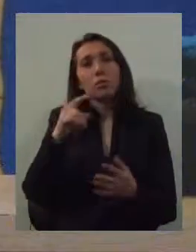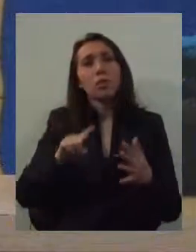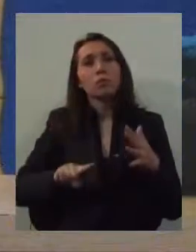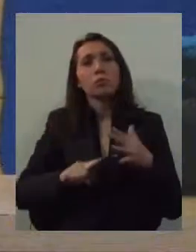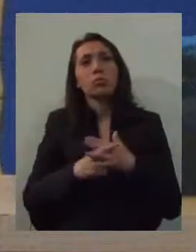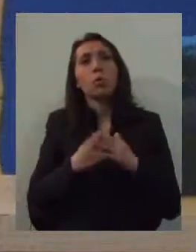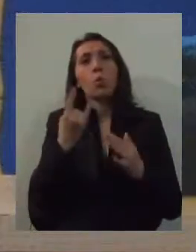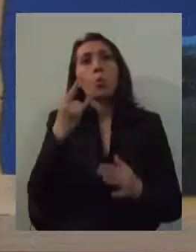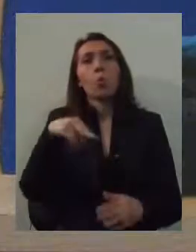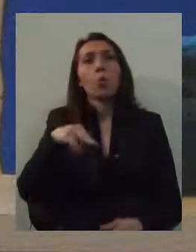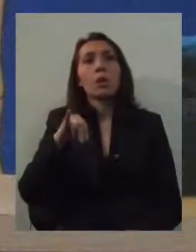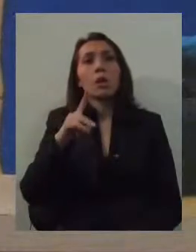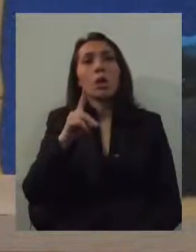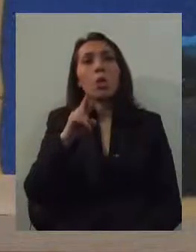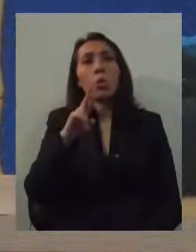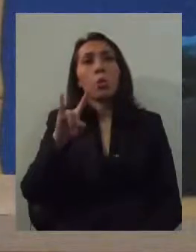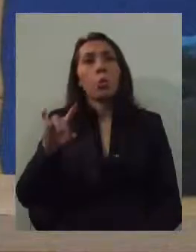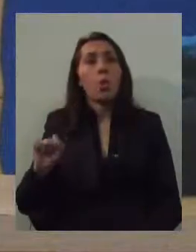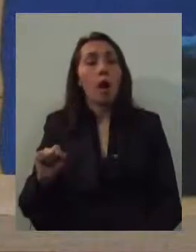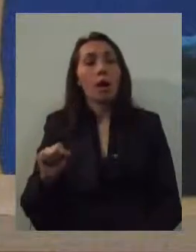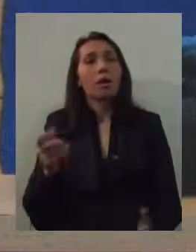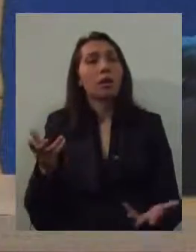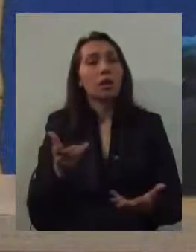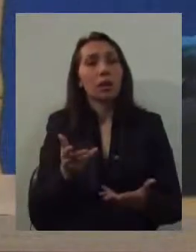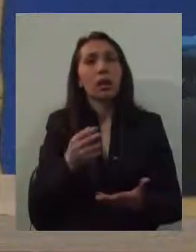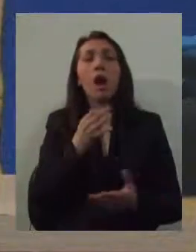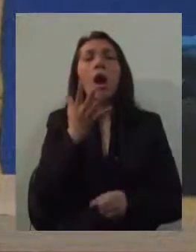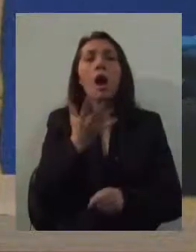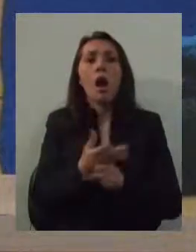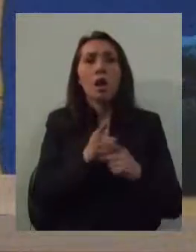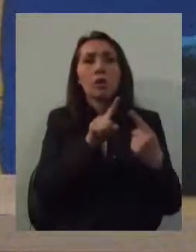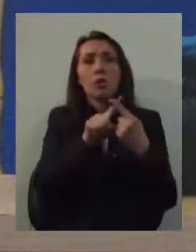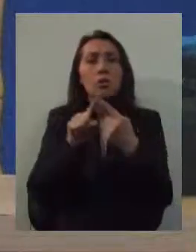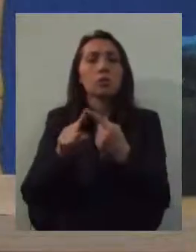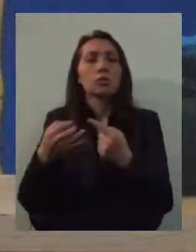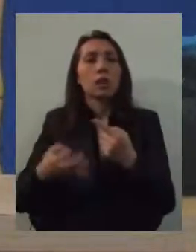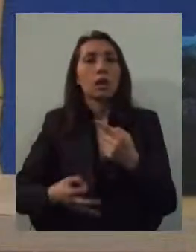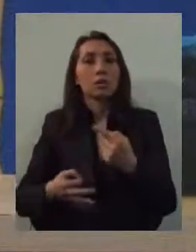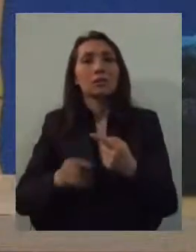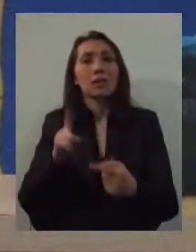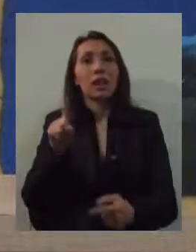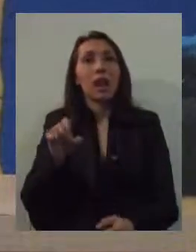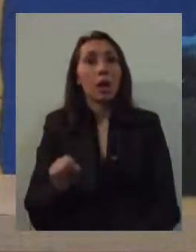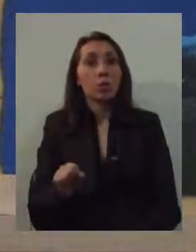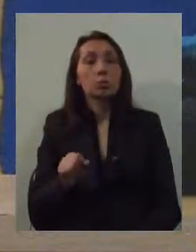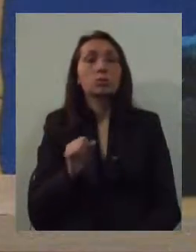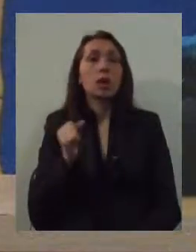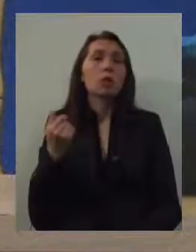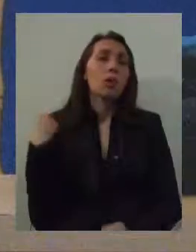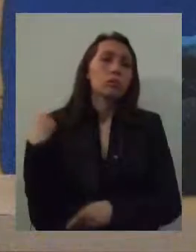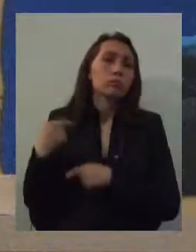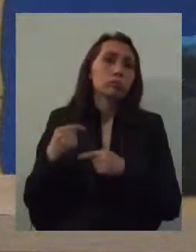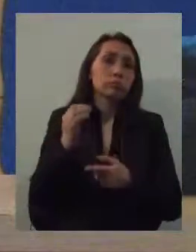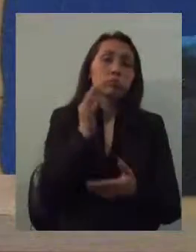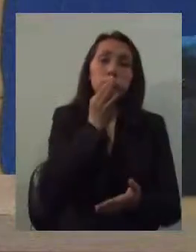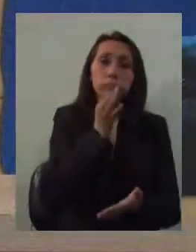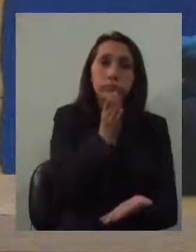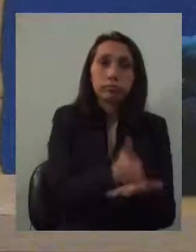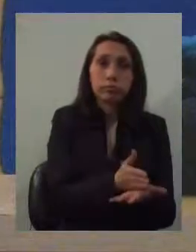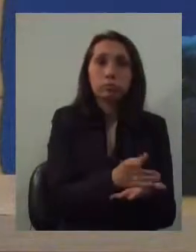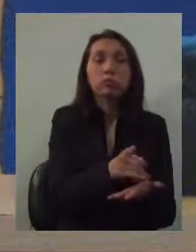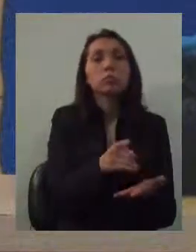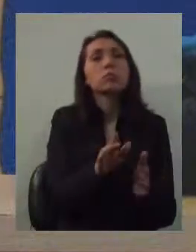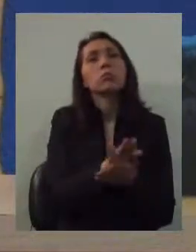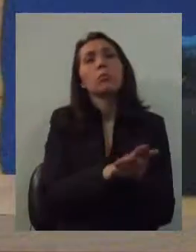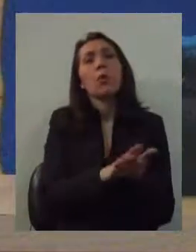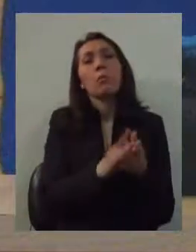unidroit. Los principios unidroit dicen hay conexión razonable entre la causa y la jurisdicción cuando, por ejemplo, tratándose de